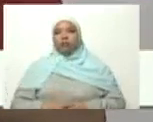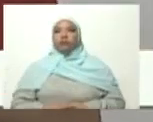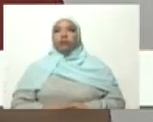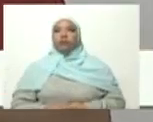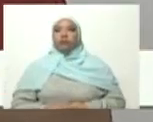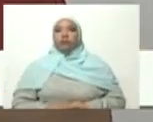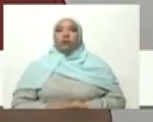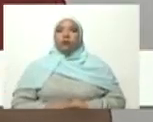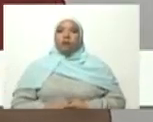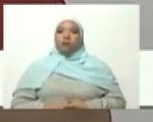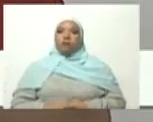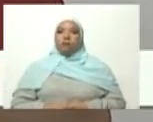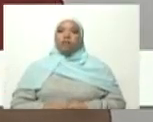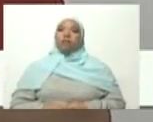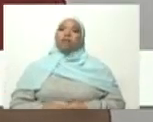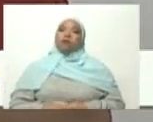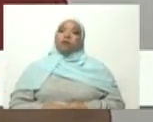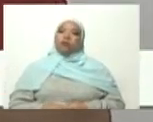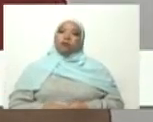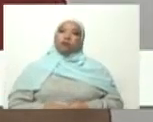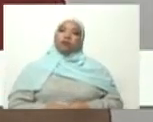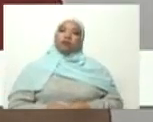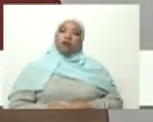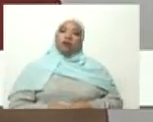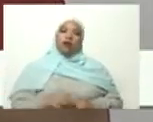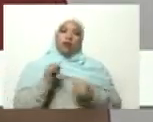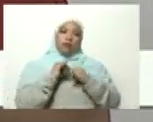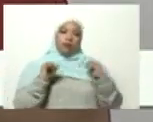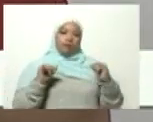Fíjate, si nosotros, voy a comenzar por el final.